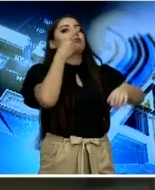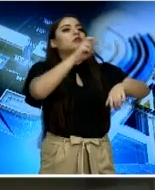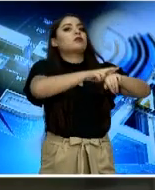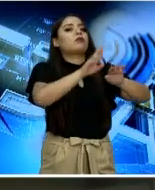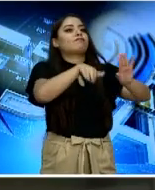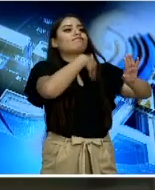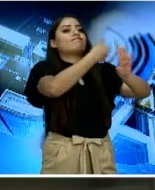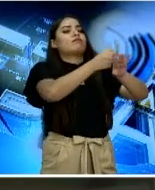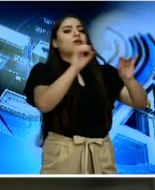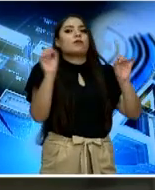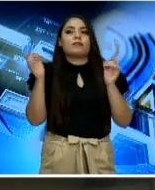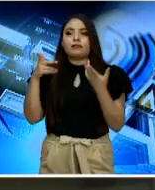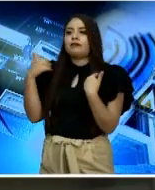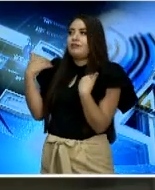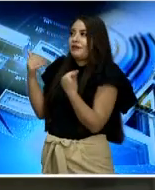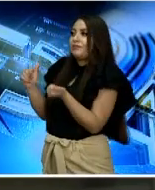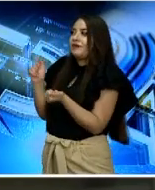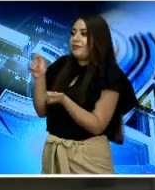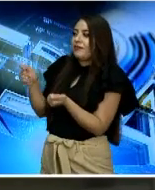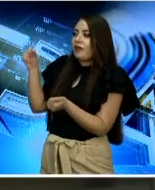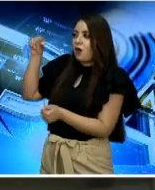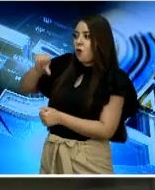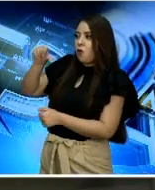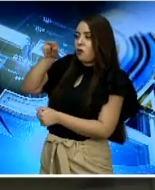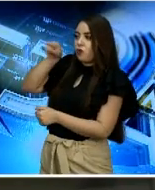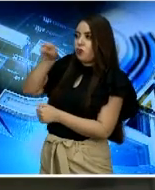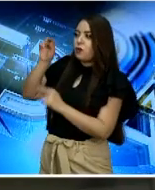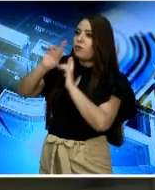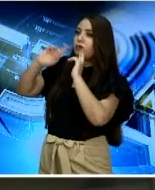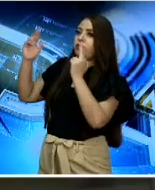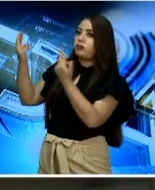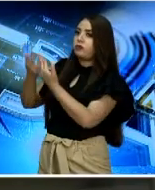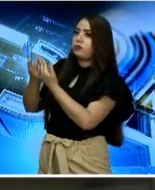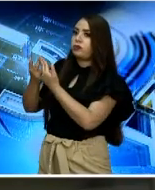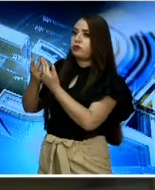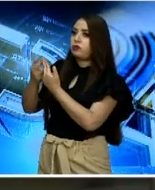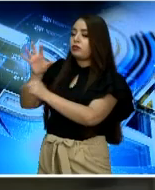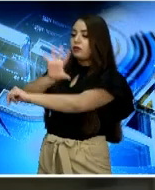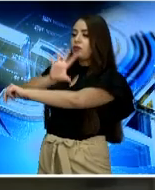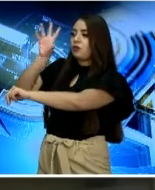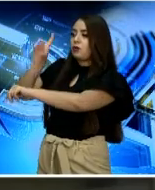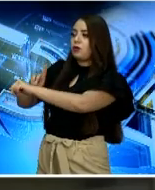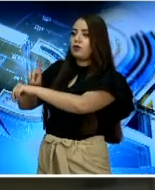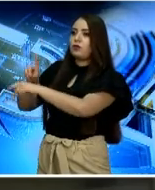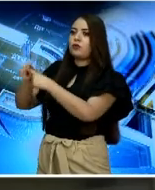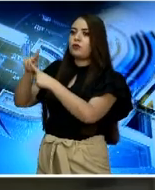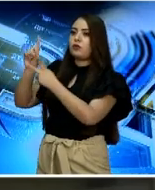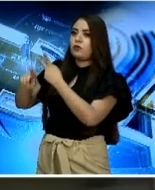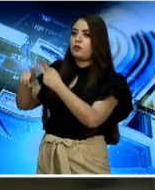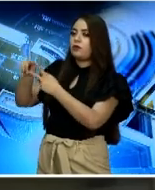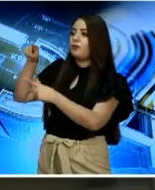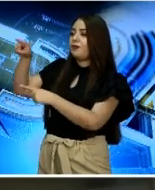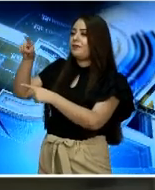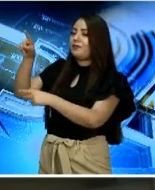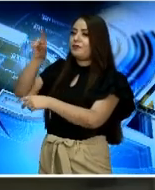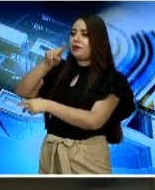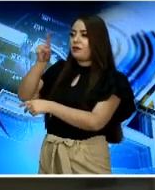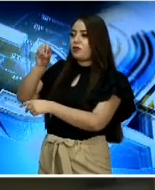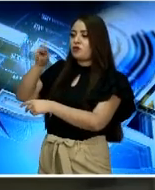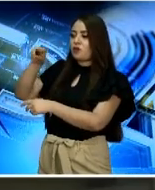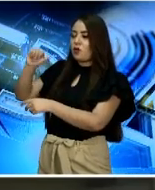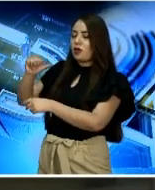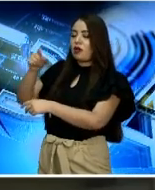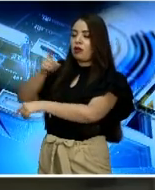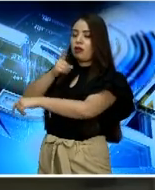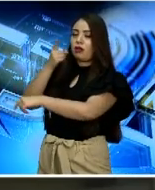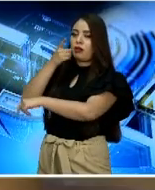Entiendo que hoy vas a tener una reunión con la coordinadora y, uh-huh, la inspectora de zona. Sí. ¿Para qué